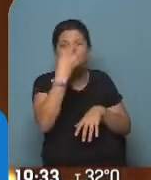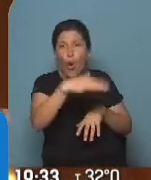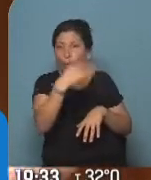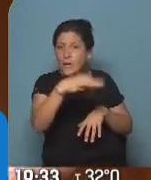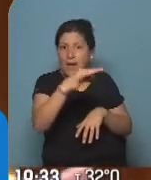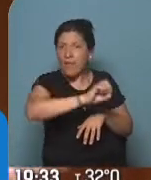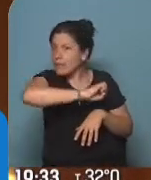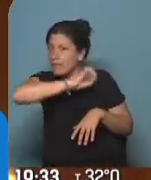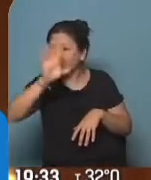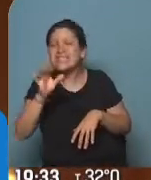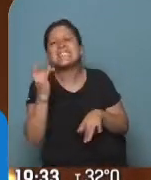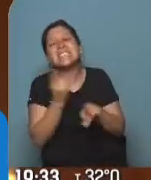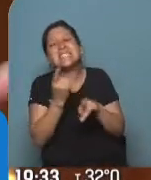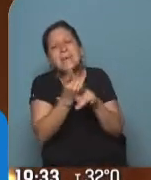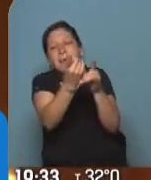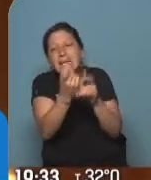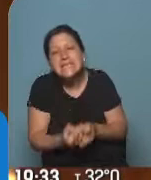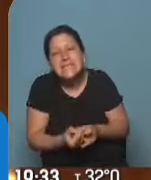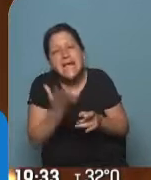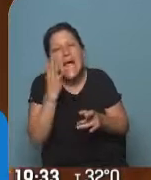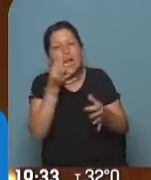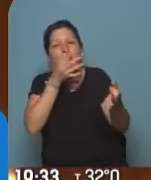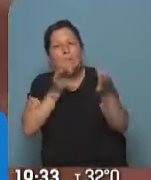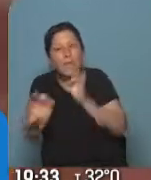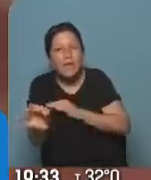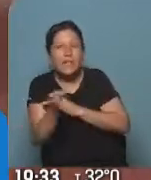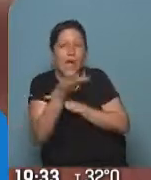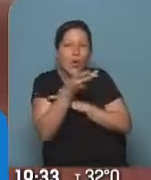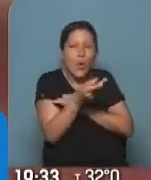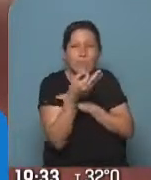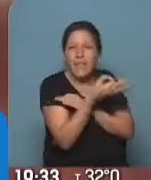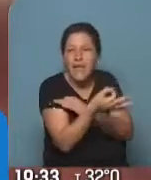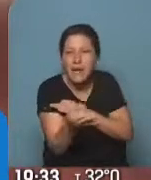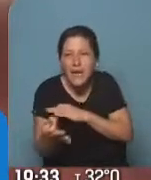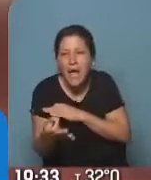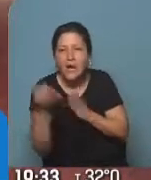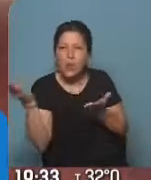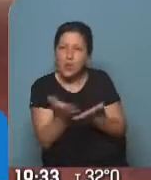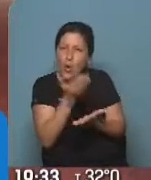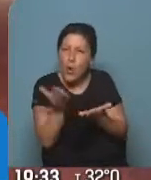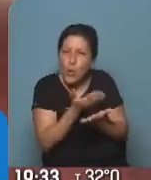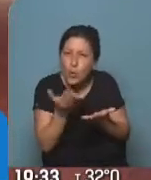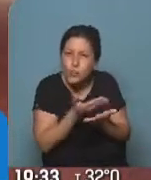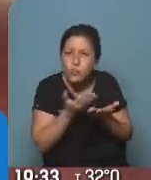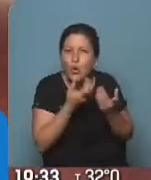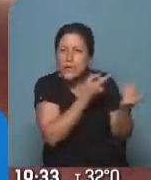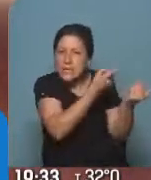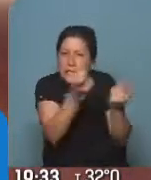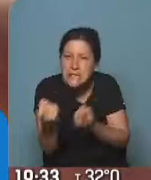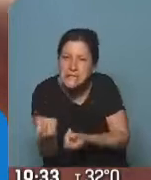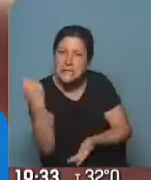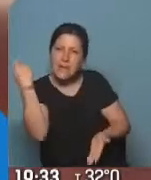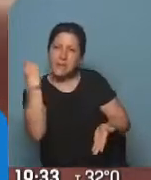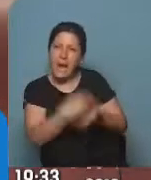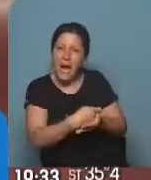una parte necesitas vender para cubrir los gastos, la compra del grano, los productores tienen que vender el grano para cubrir costos de la cosecha y de la